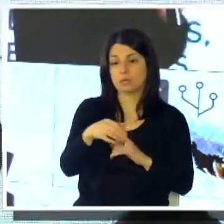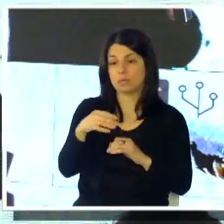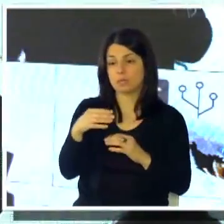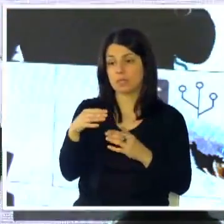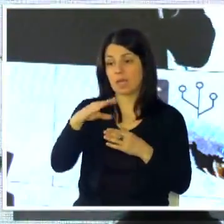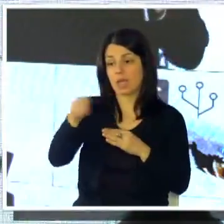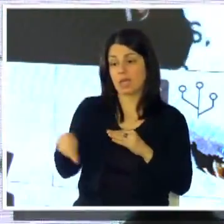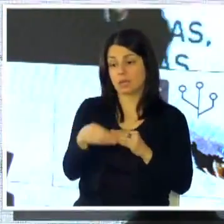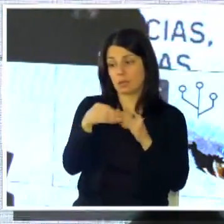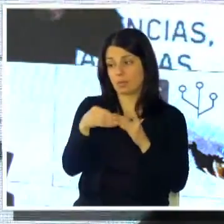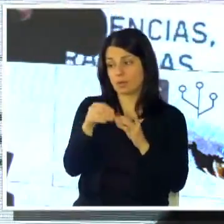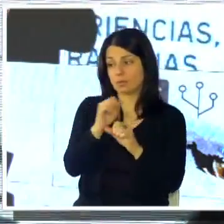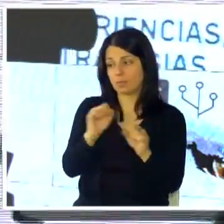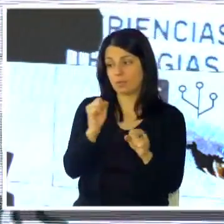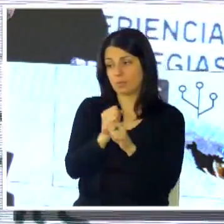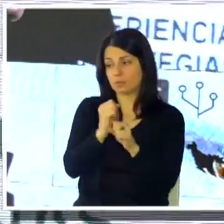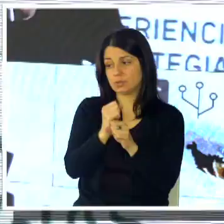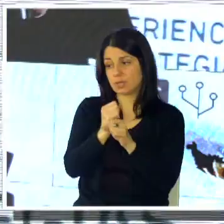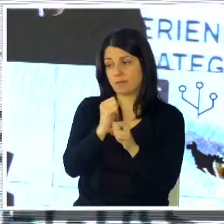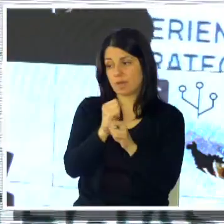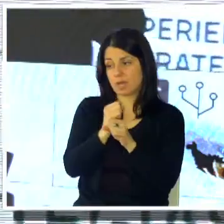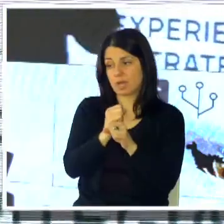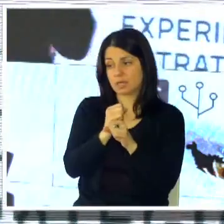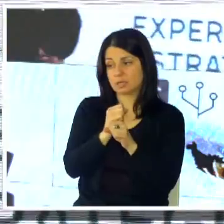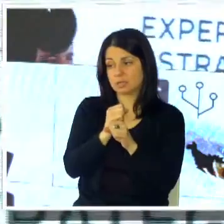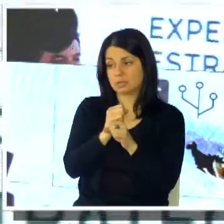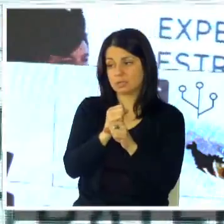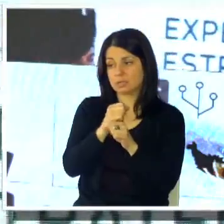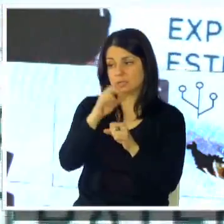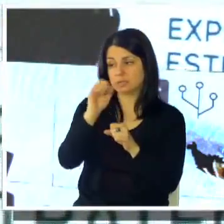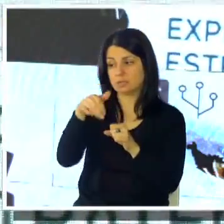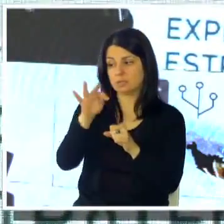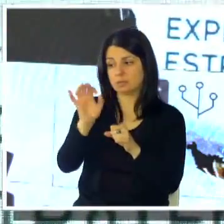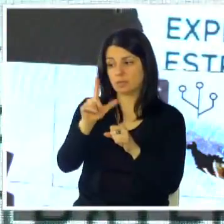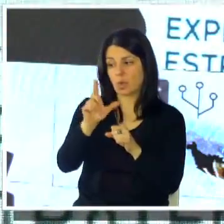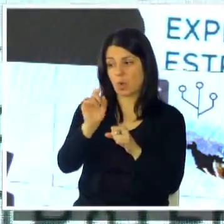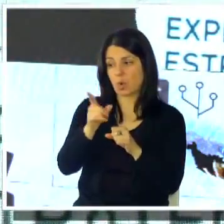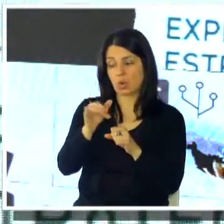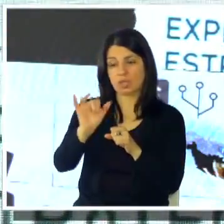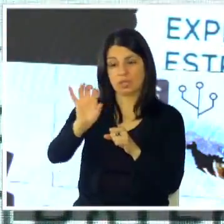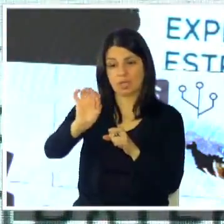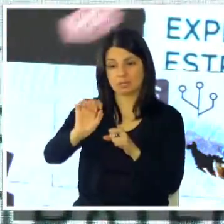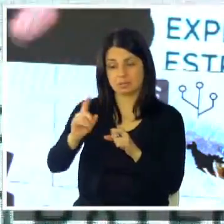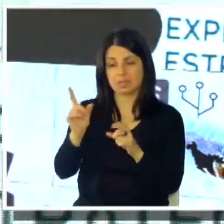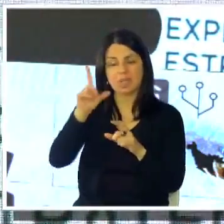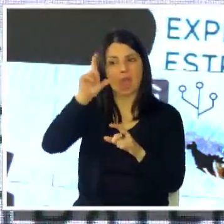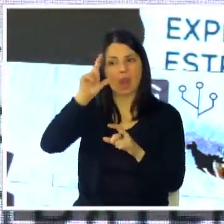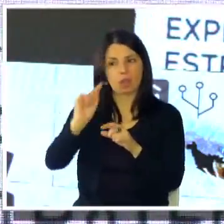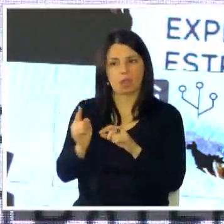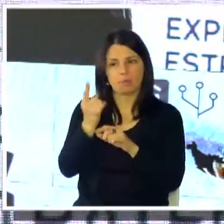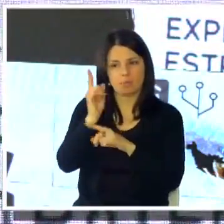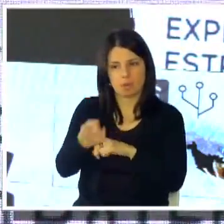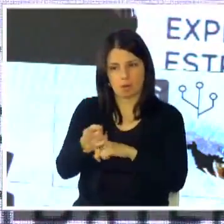trabajar ontologías, ¿ah? Y bueno, aplicar lógicas de primer orden y demás. Todo eso será lo que empezaremos